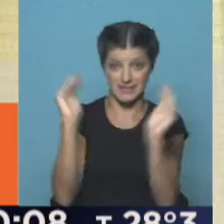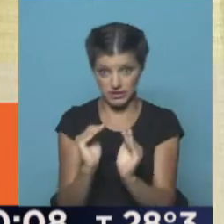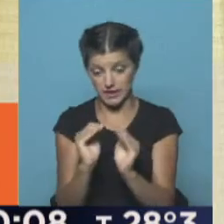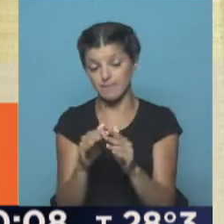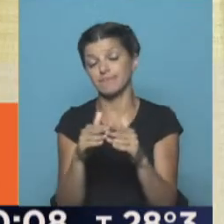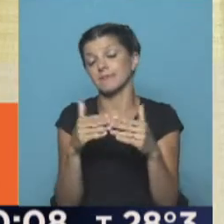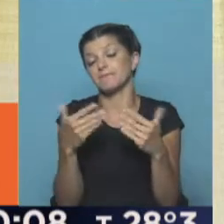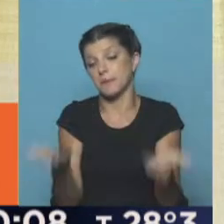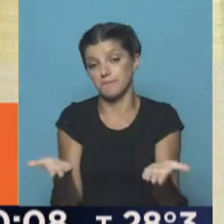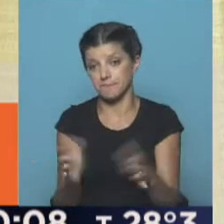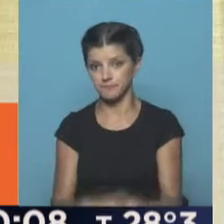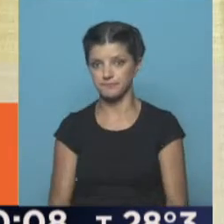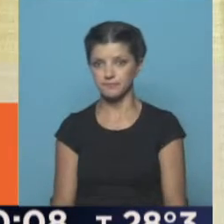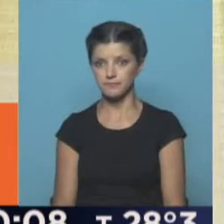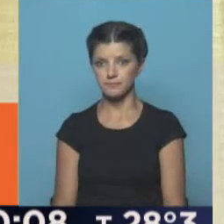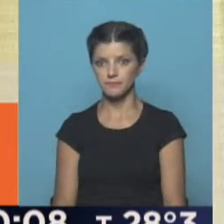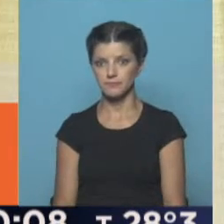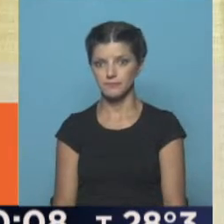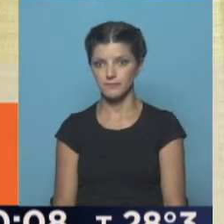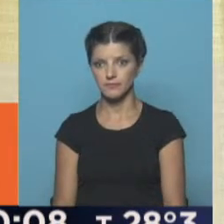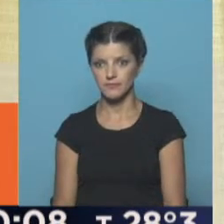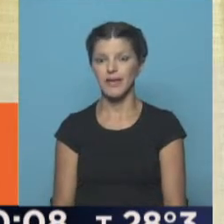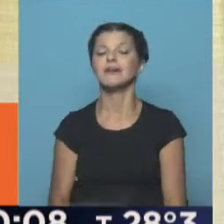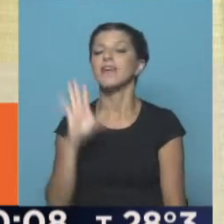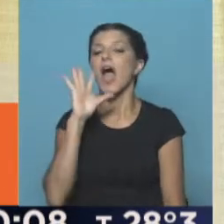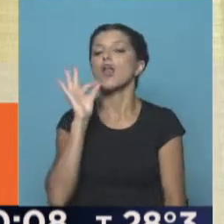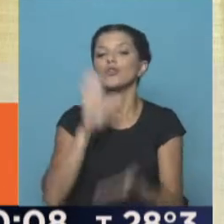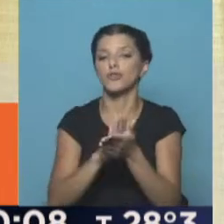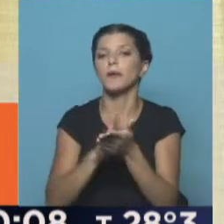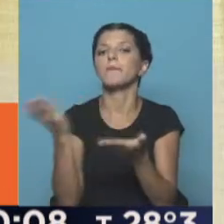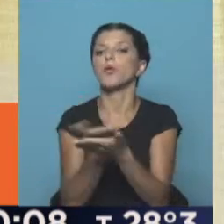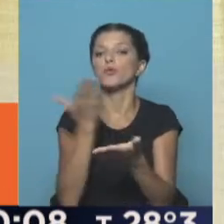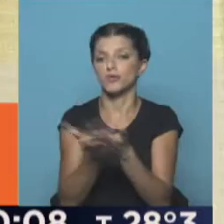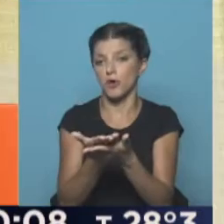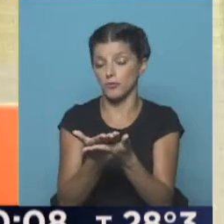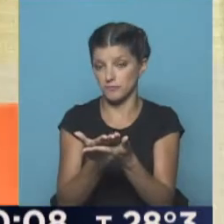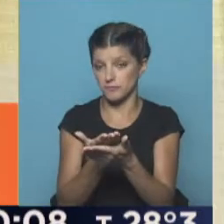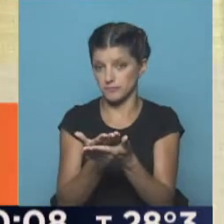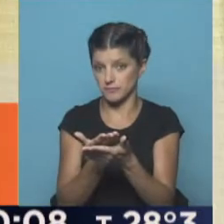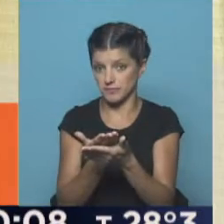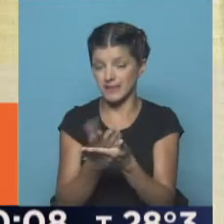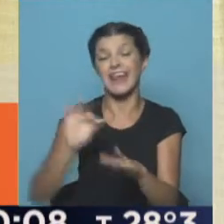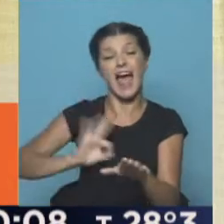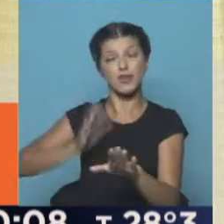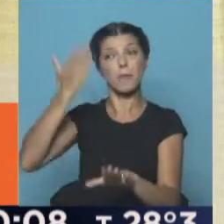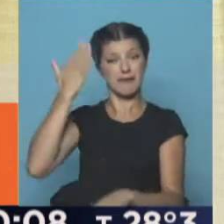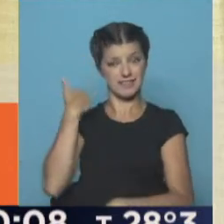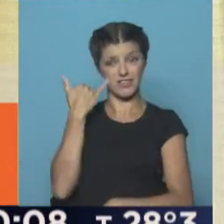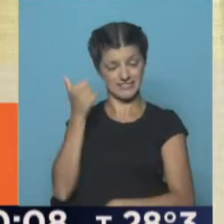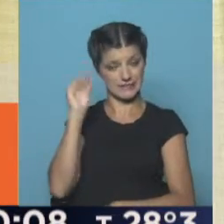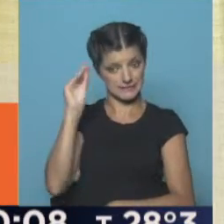a ver darle continuidad a un derrotero en lo que tiene que ver con la producción industrial que en el transcurso del año pasado fue